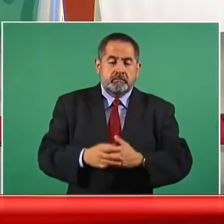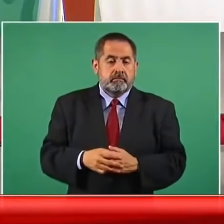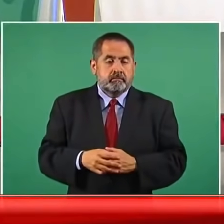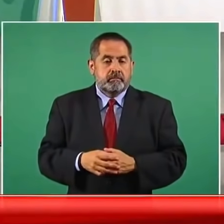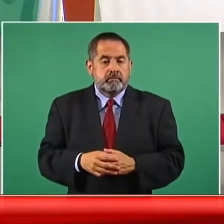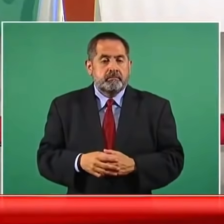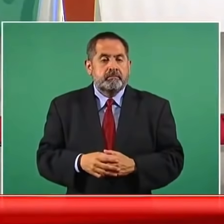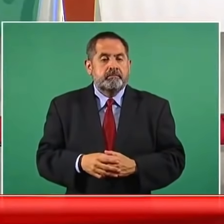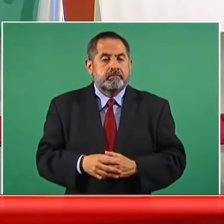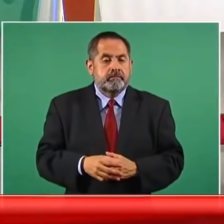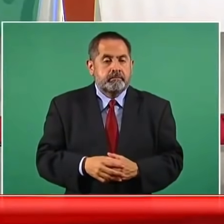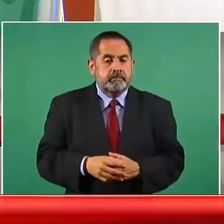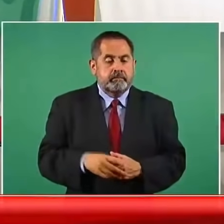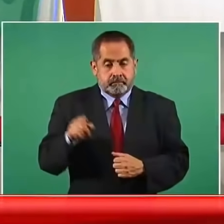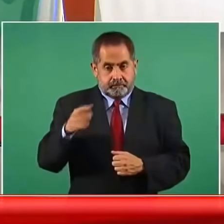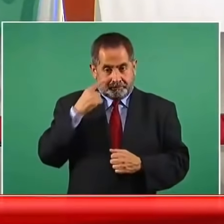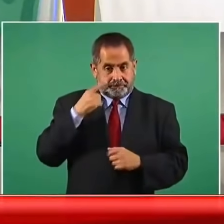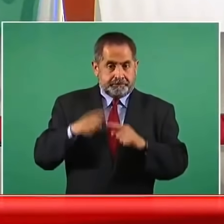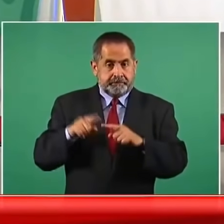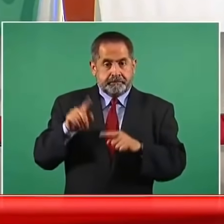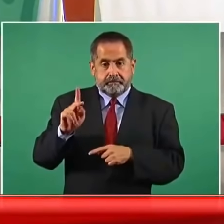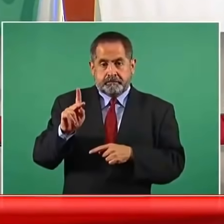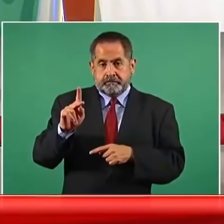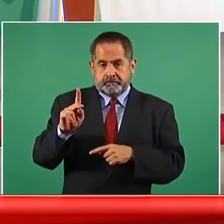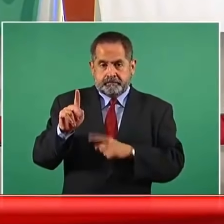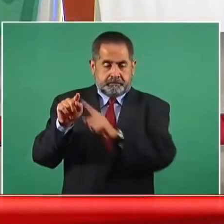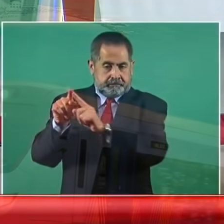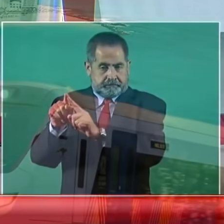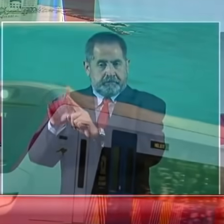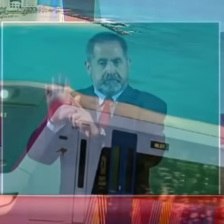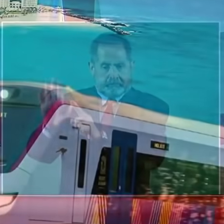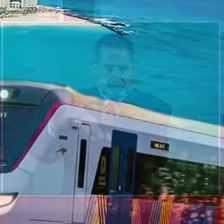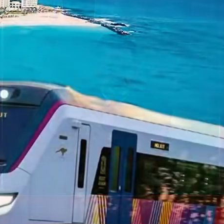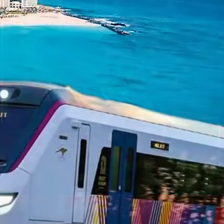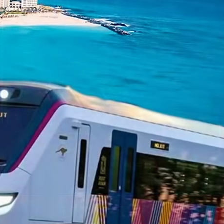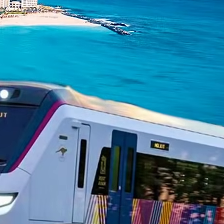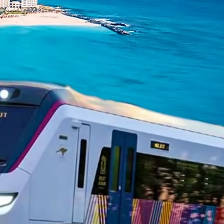Este es el otro, aquí está Palenque, hasta aquí llega el Maya.